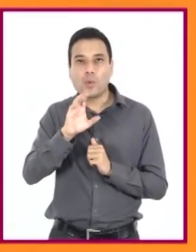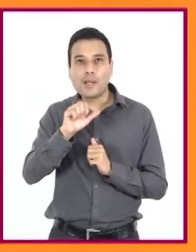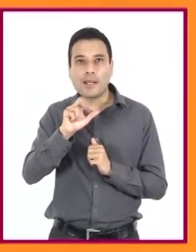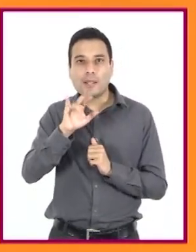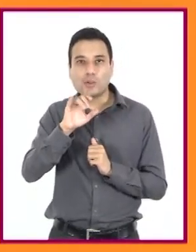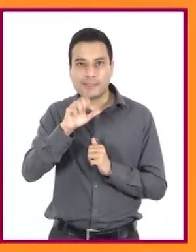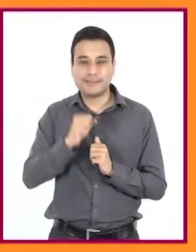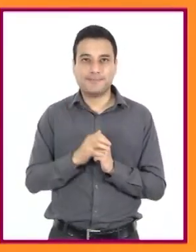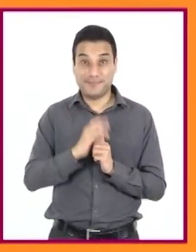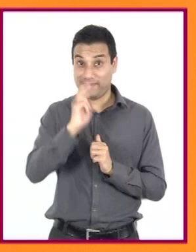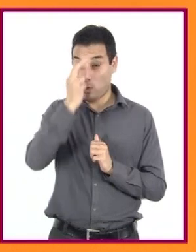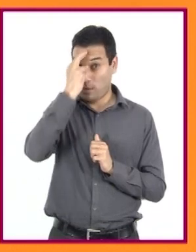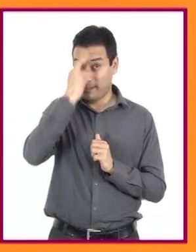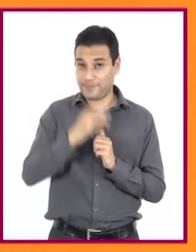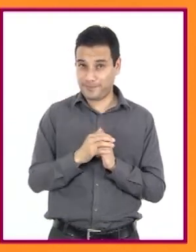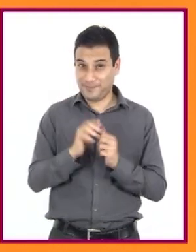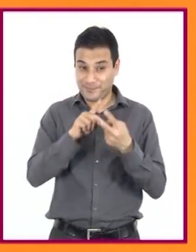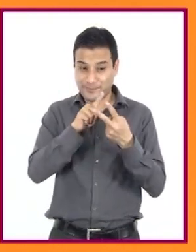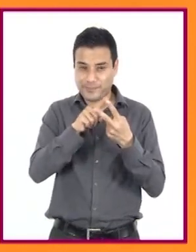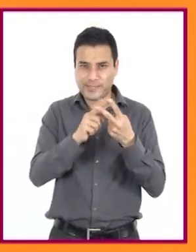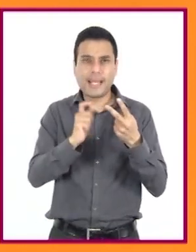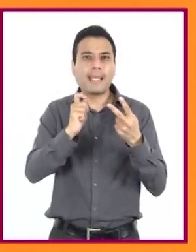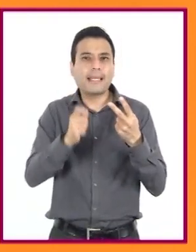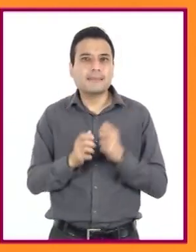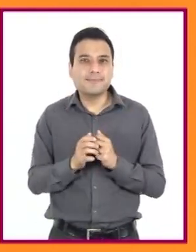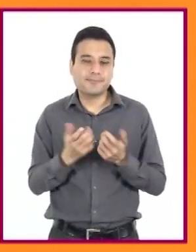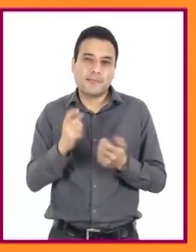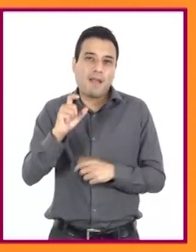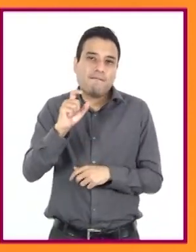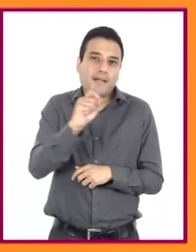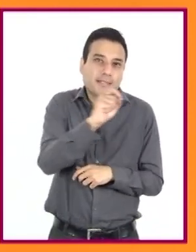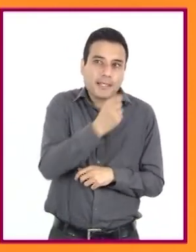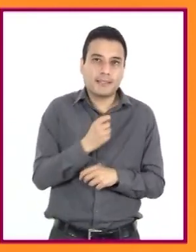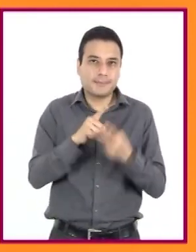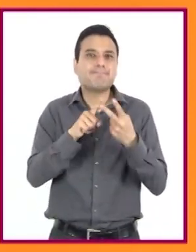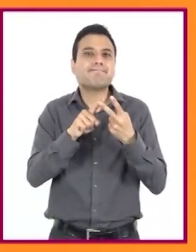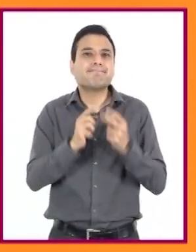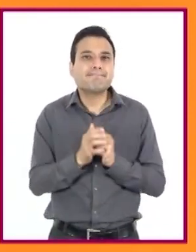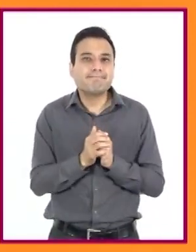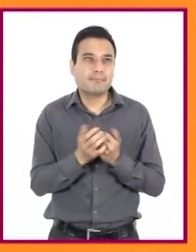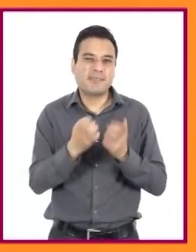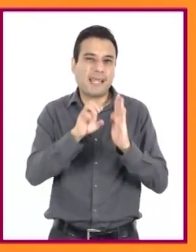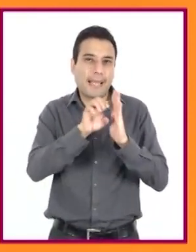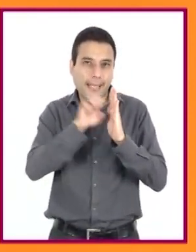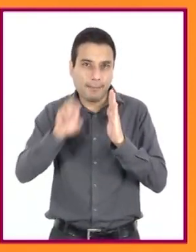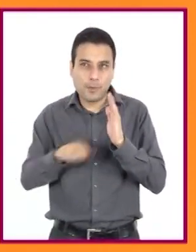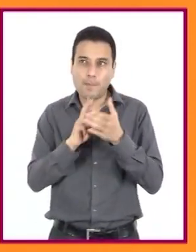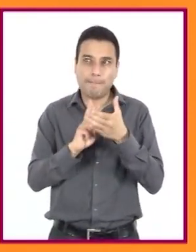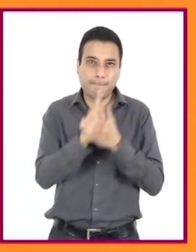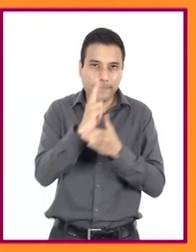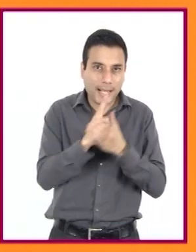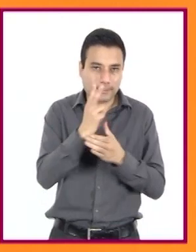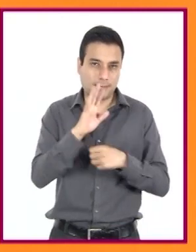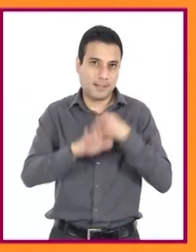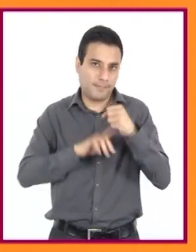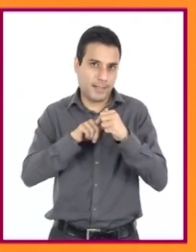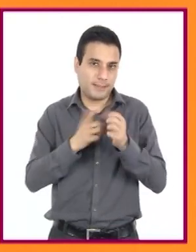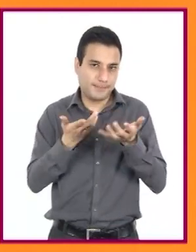Recordemos que las primeras constituyen organismos como bacterias y las segundas seres como plantas y animales.